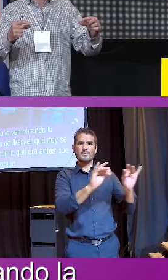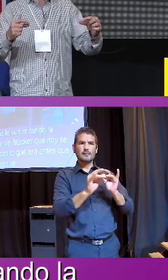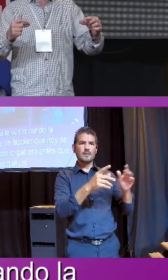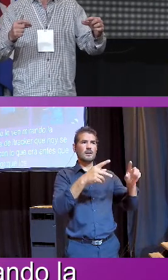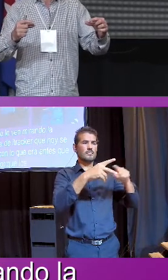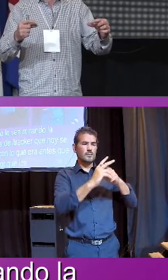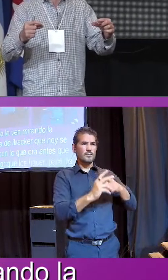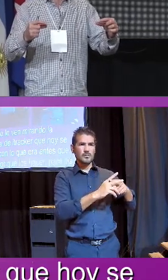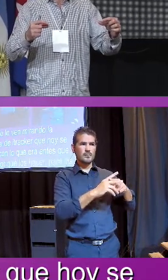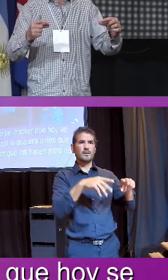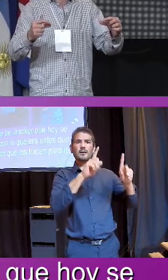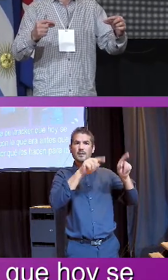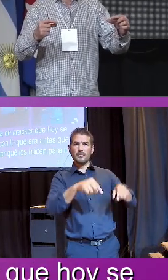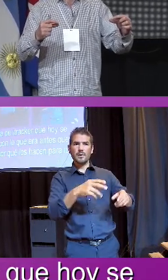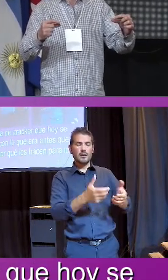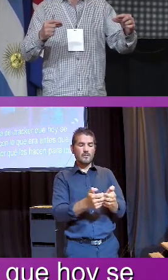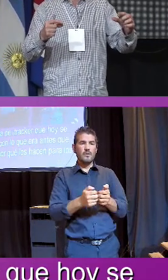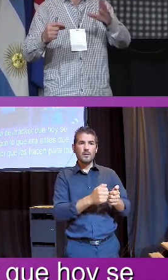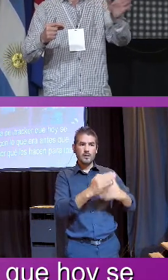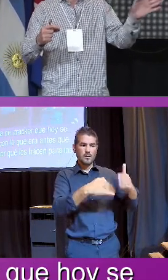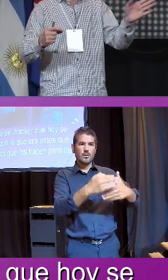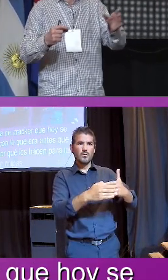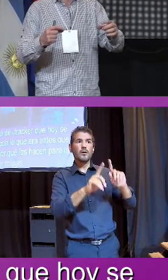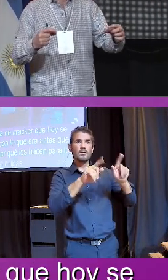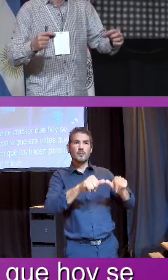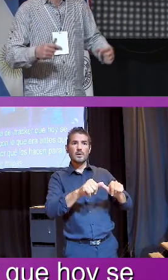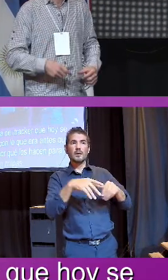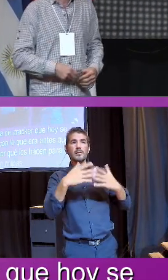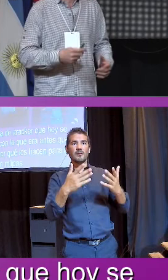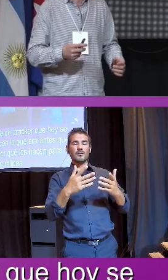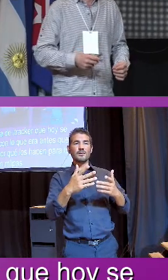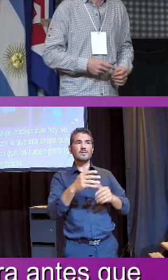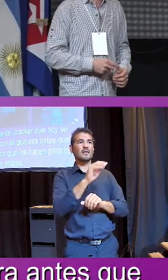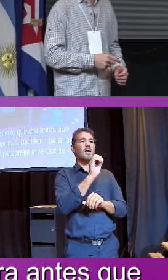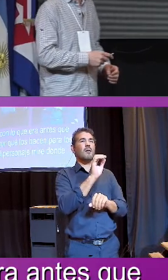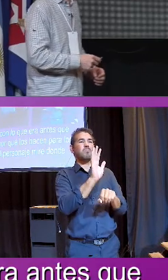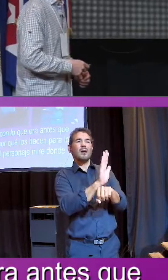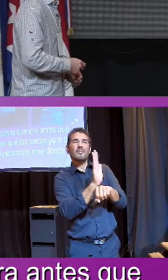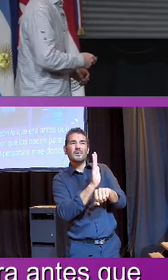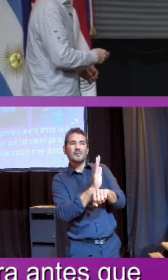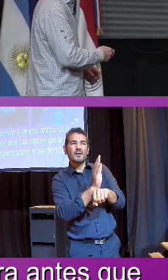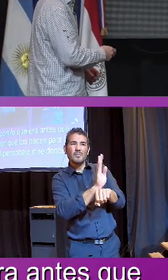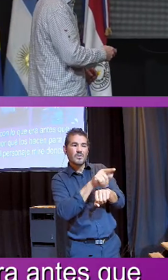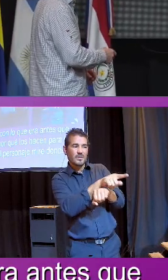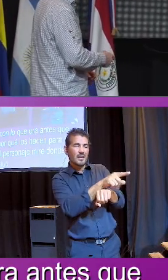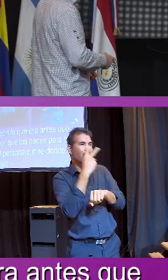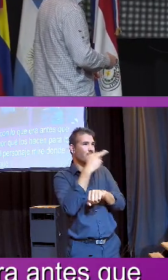hacen para los jueguitos, para que cuando mirás, el personaje mire donde vos mirás. Entonces, capaz por $100 se